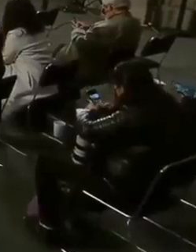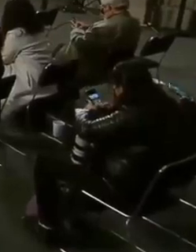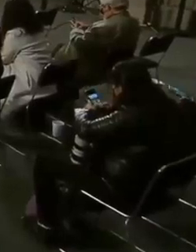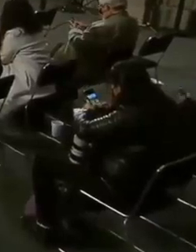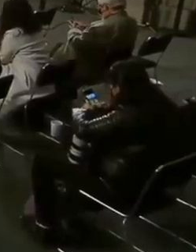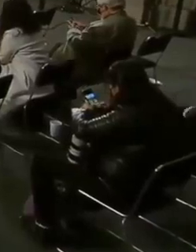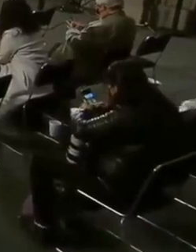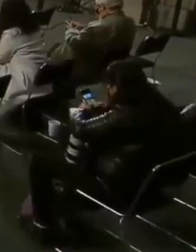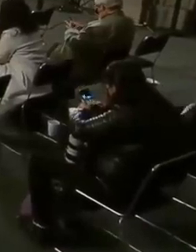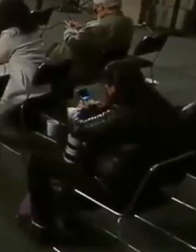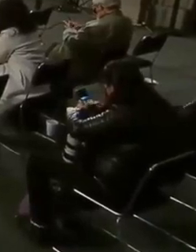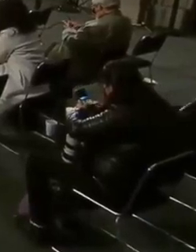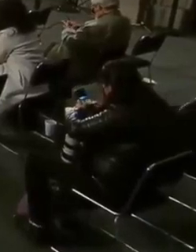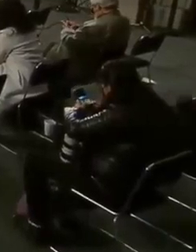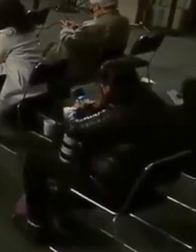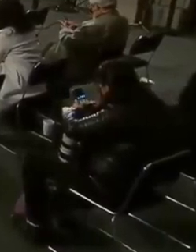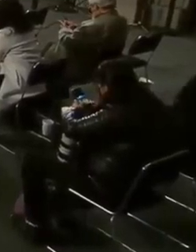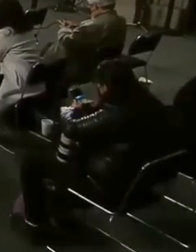también